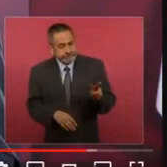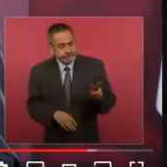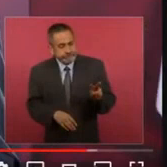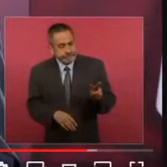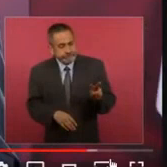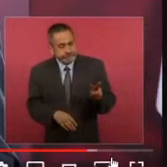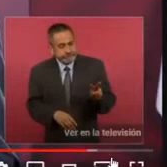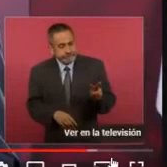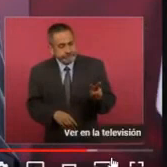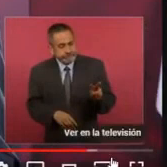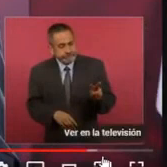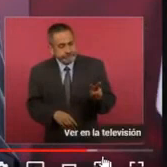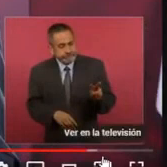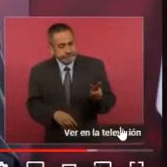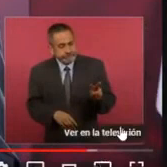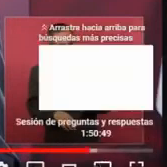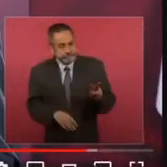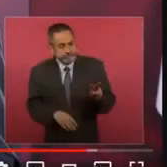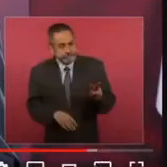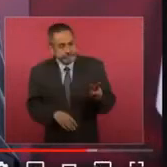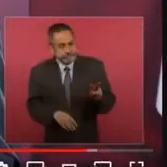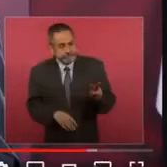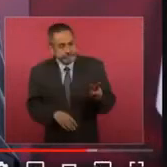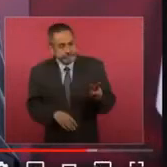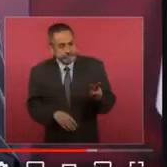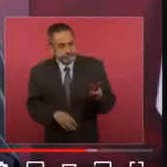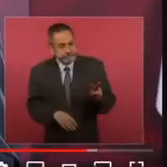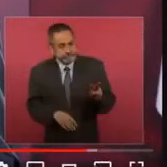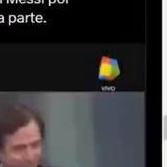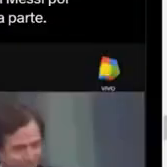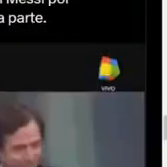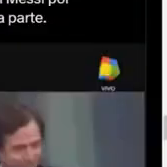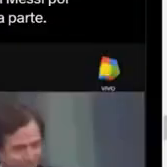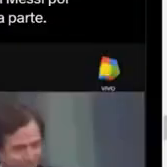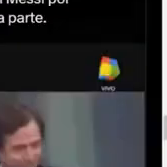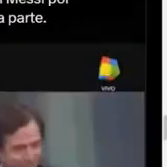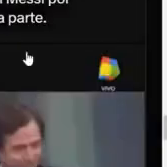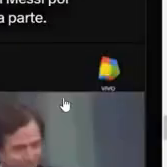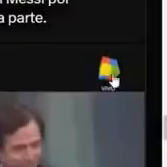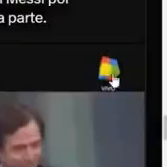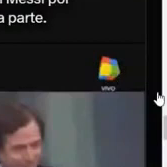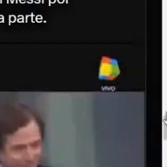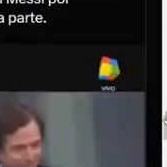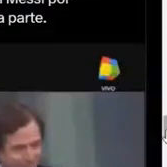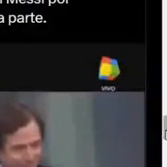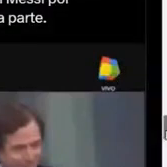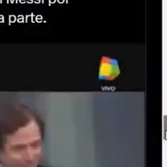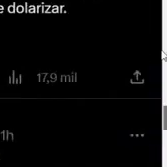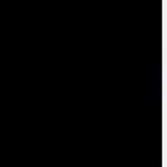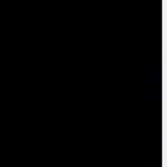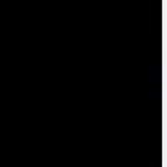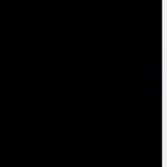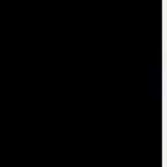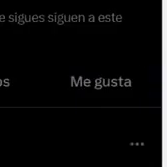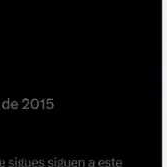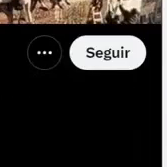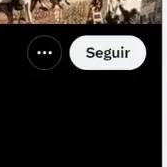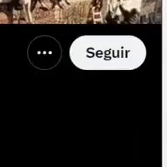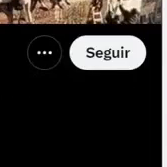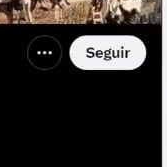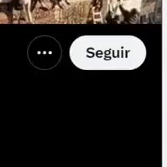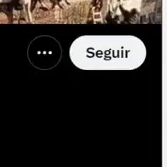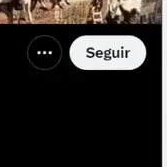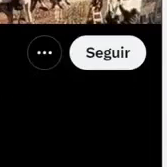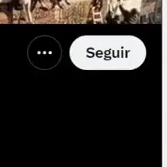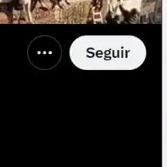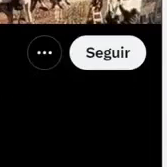Pues bueno estos fueron las expresiones de nuestro presidente respecto a Javier meliel mileni Perdón